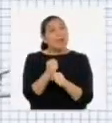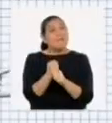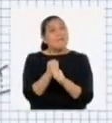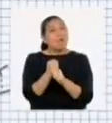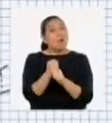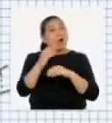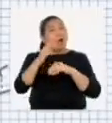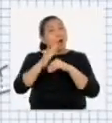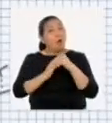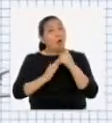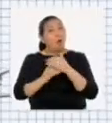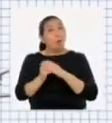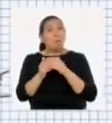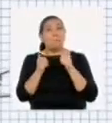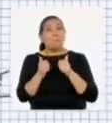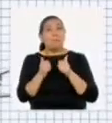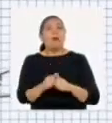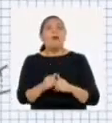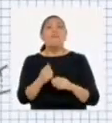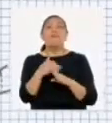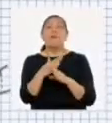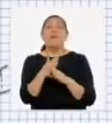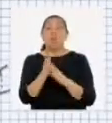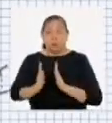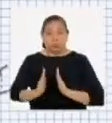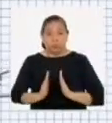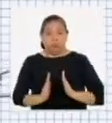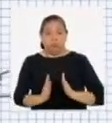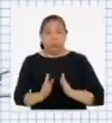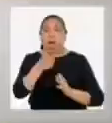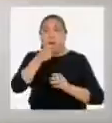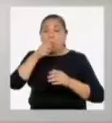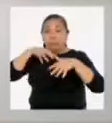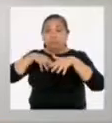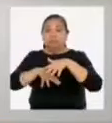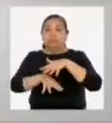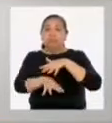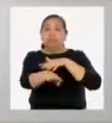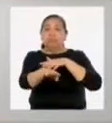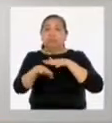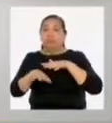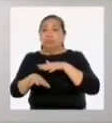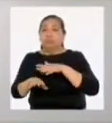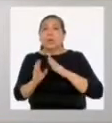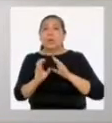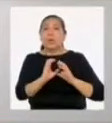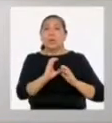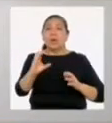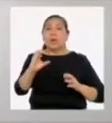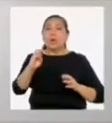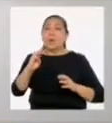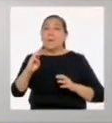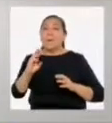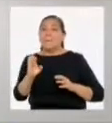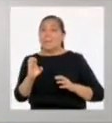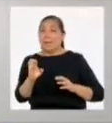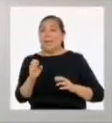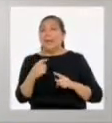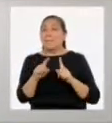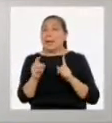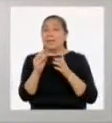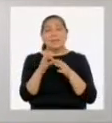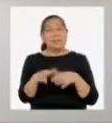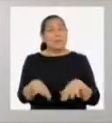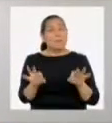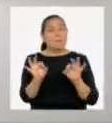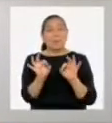actividad, construyeron un magnífico sistema de canales de irrigación, el Canal de la Cumbe, la obra de